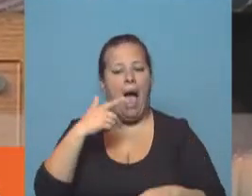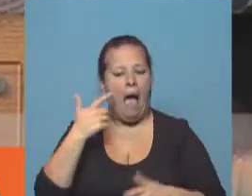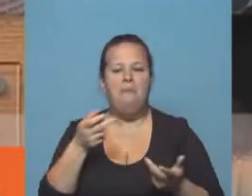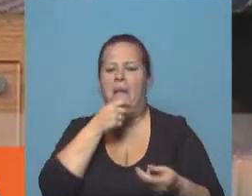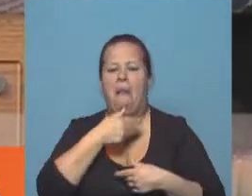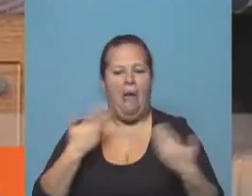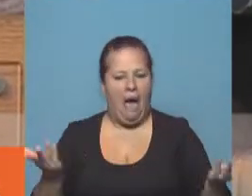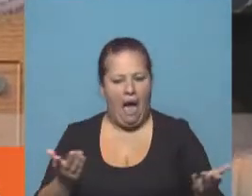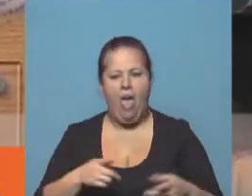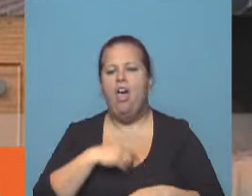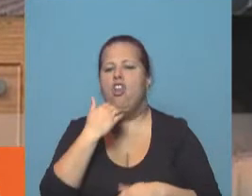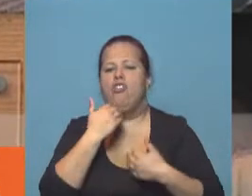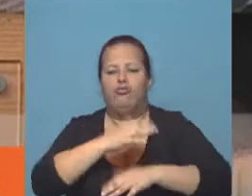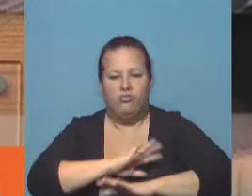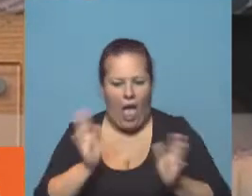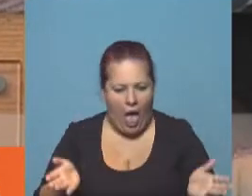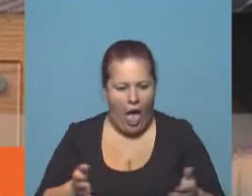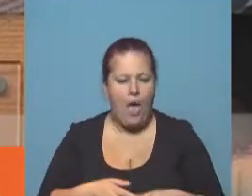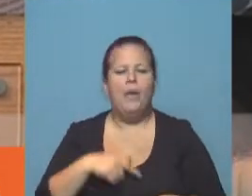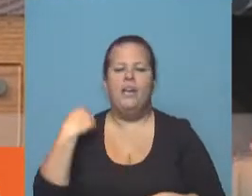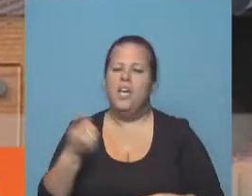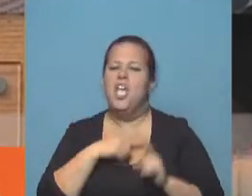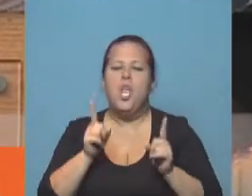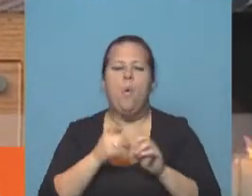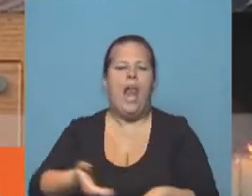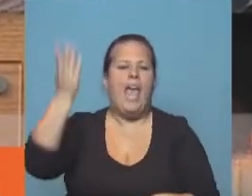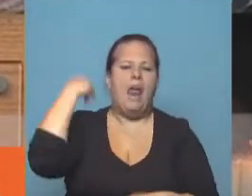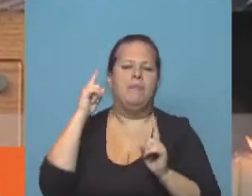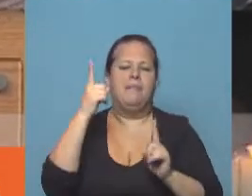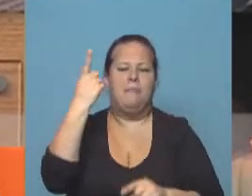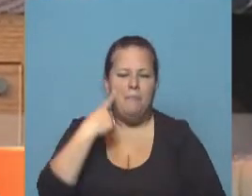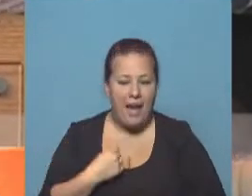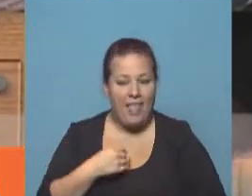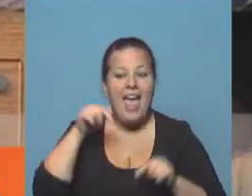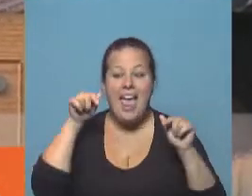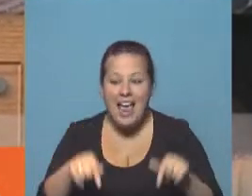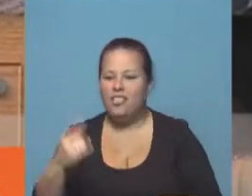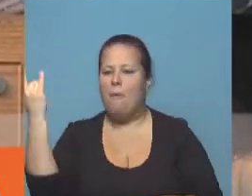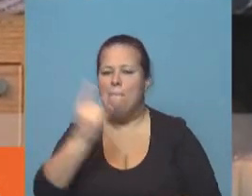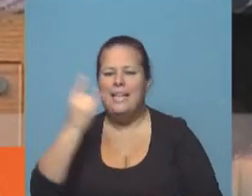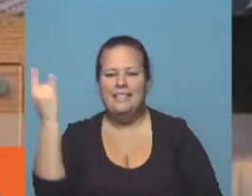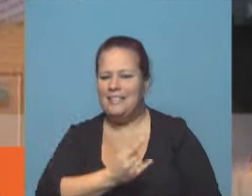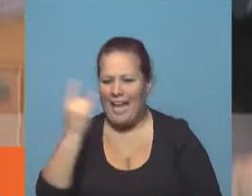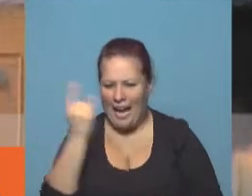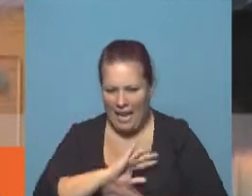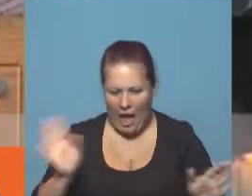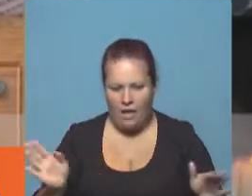nada, que no se sabe nada y que estamos igual que el primer día. Esto es falso, es